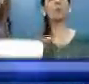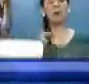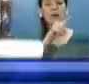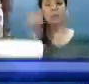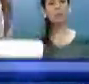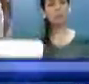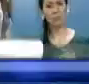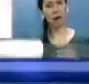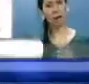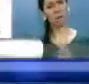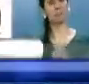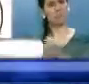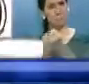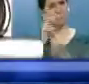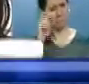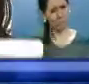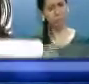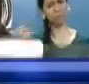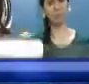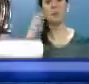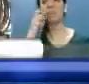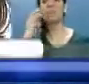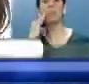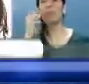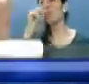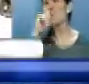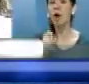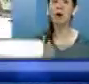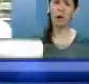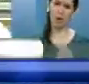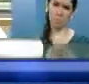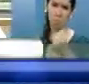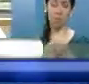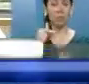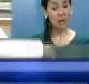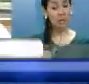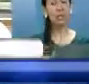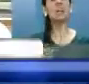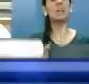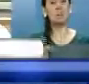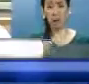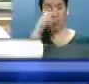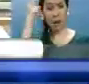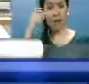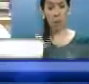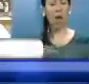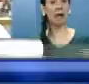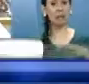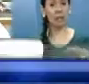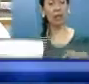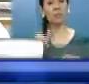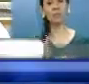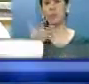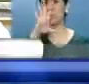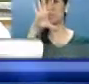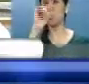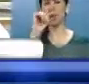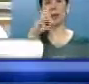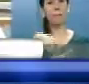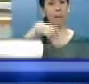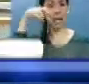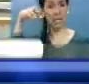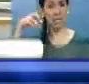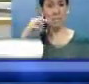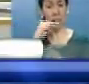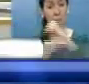población guatemalteca por ayudar a quienes han perdido a sus padres. Es un evento que se realiza actualmente en más de 50 países alrededor del